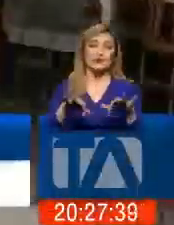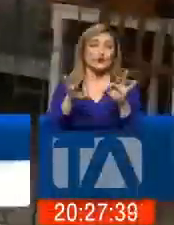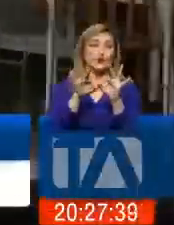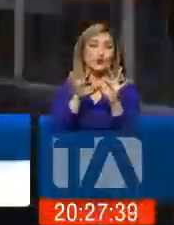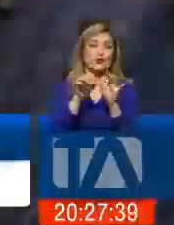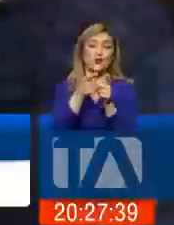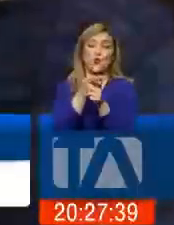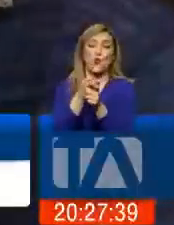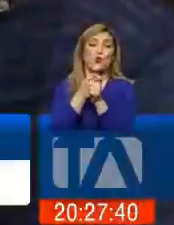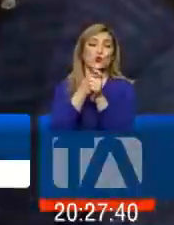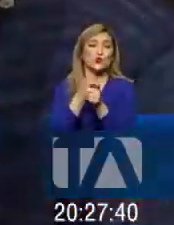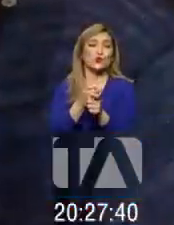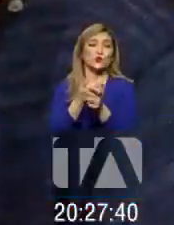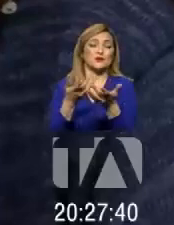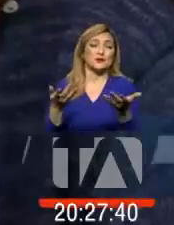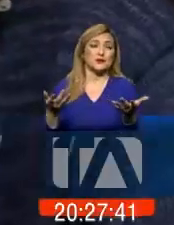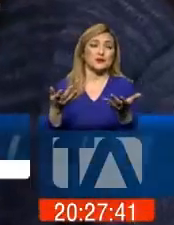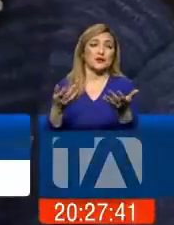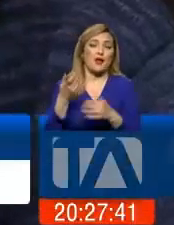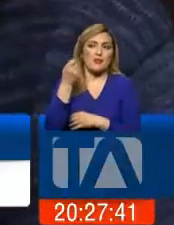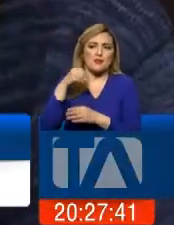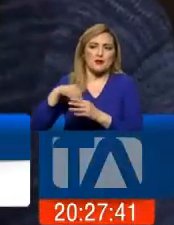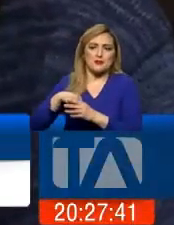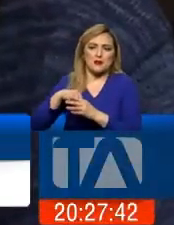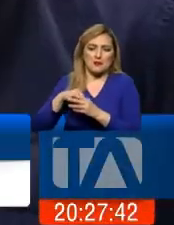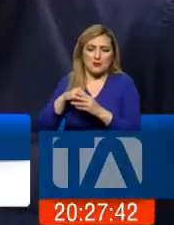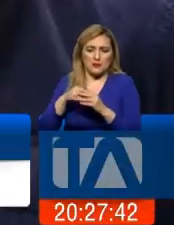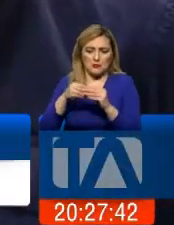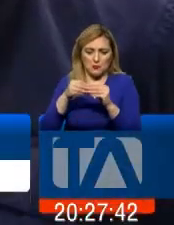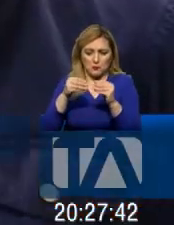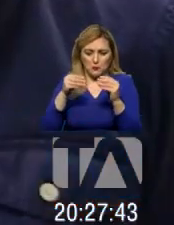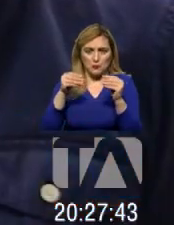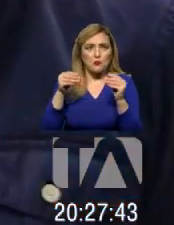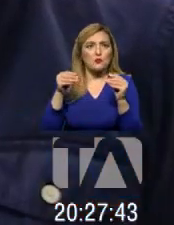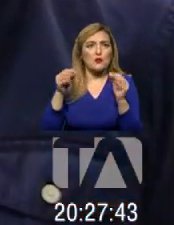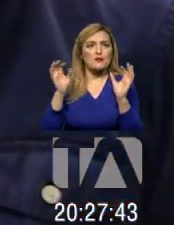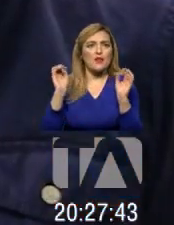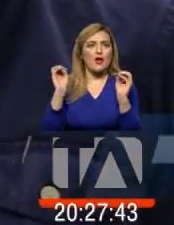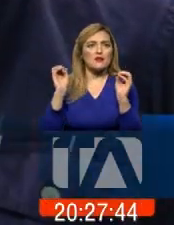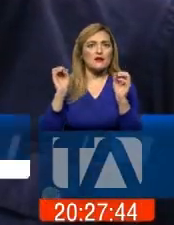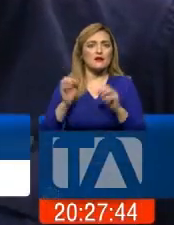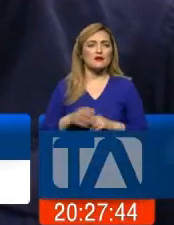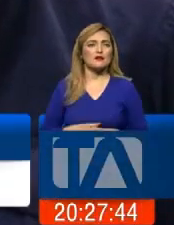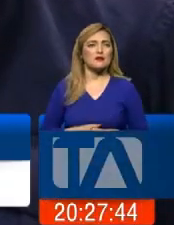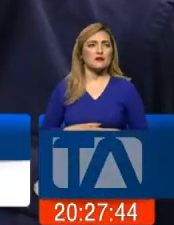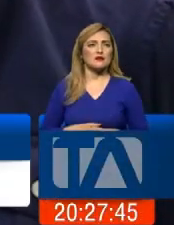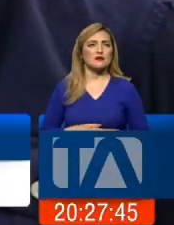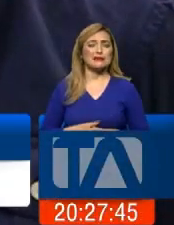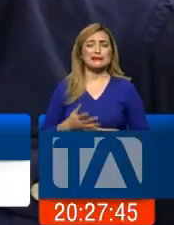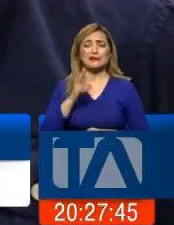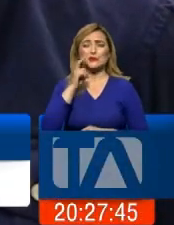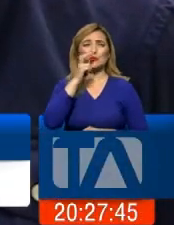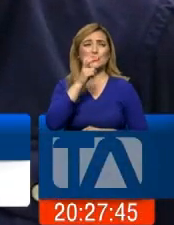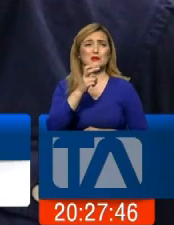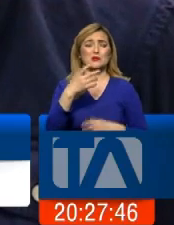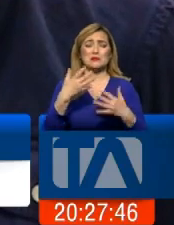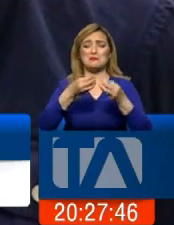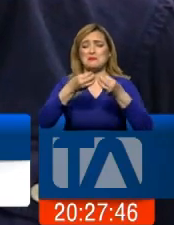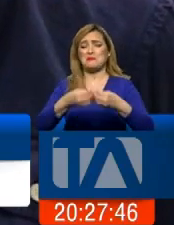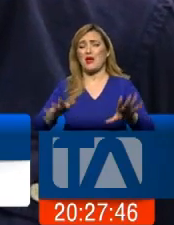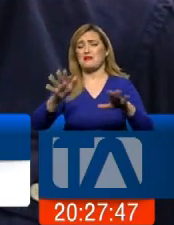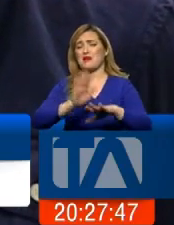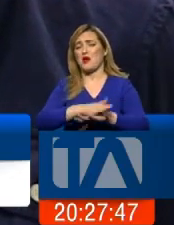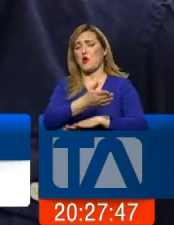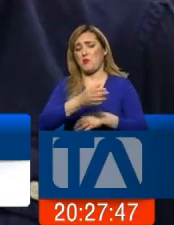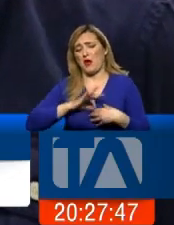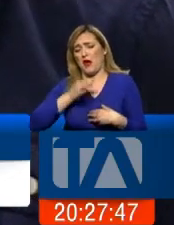es una urgencia. Porque ya lo poco que uno ha tenido ya se está acabando. Literalmente toda la temporada se perdió debido a esta pandemia